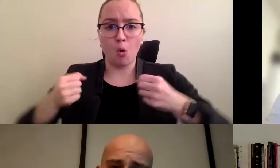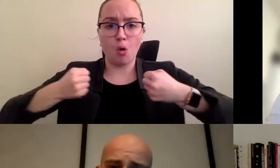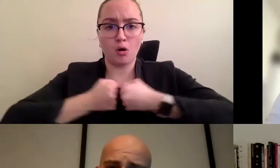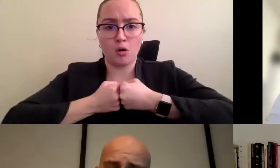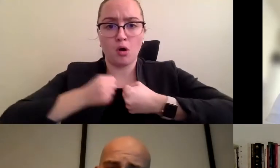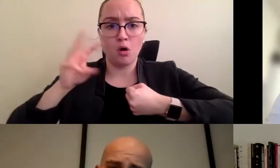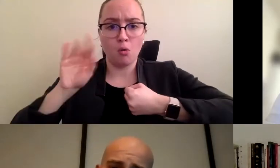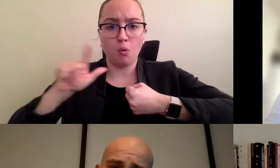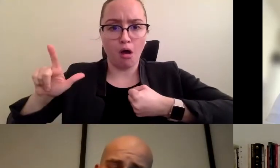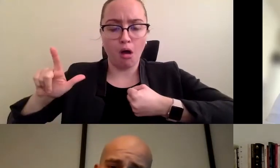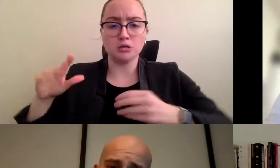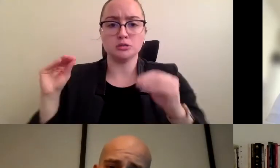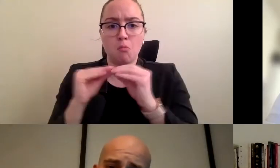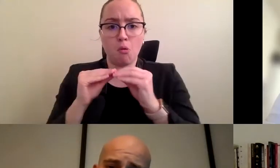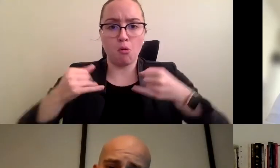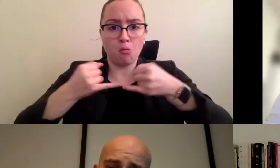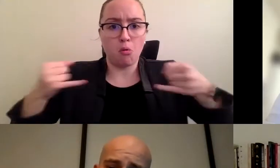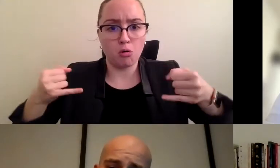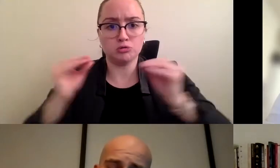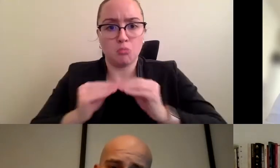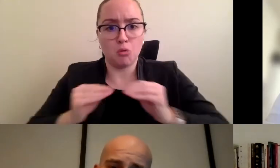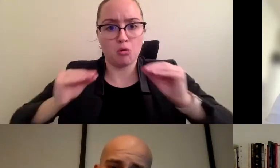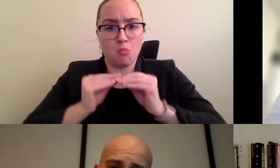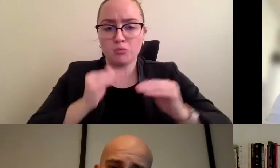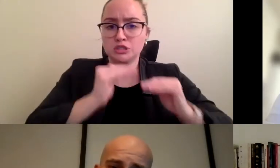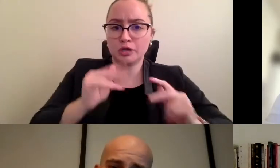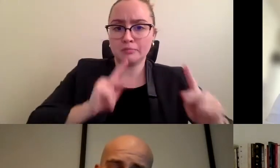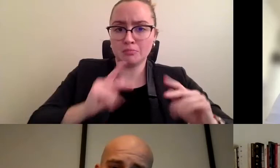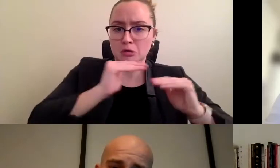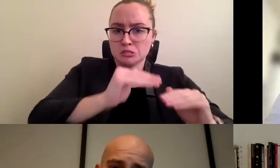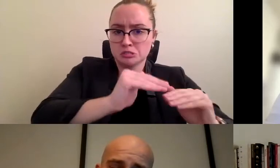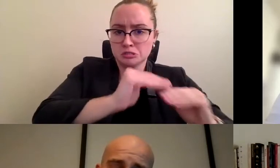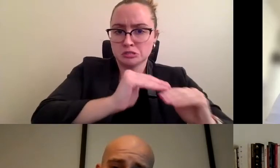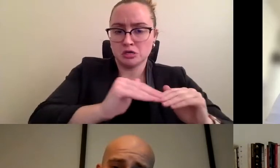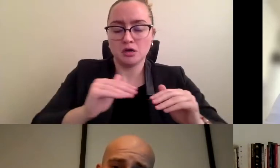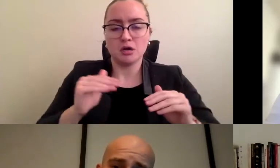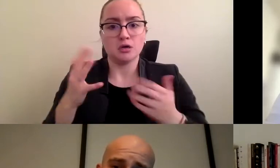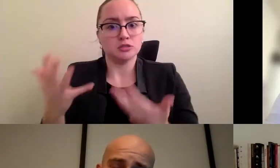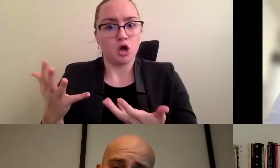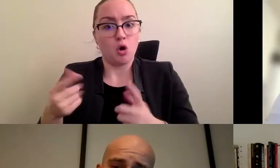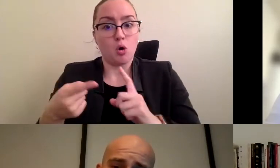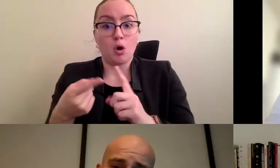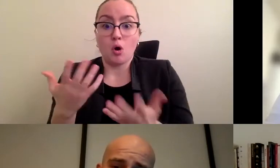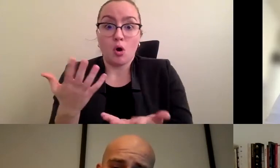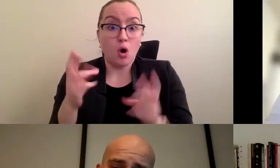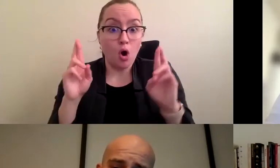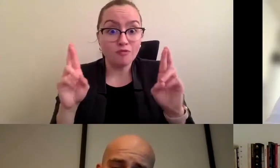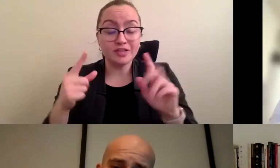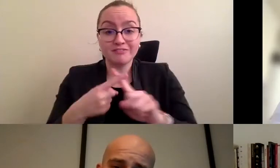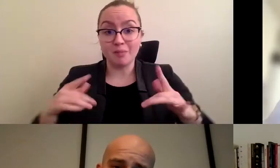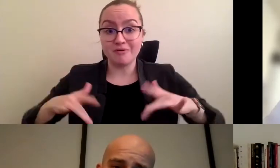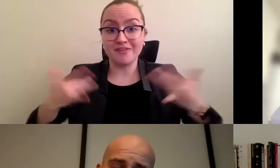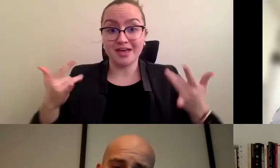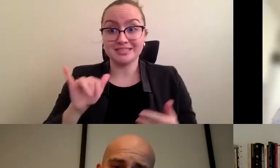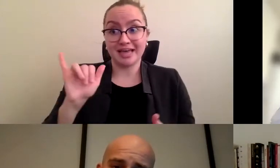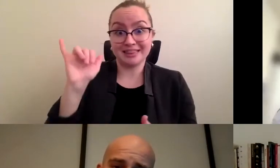grupo contra la migración y que está ayudando a fomentar esta